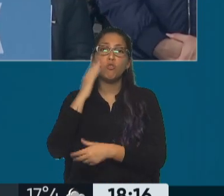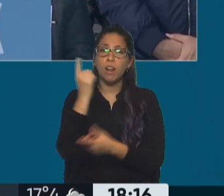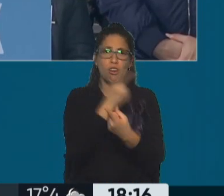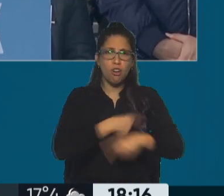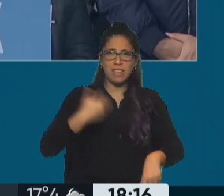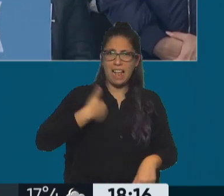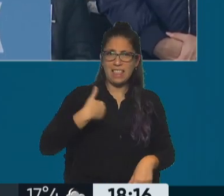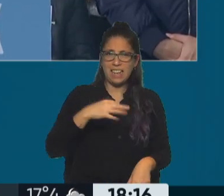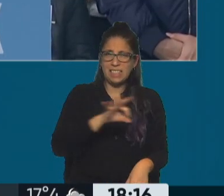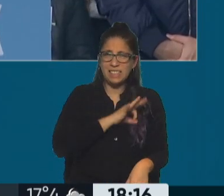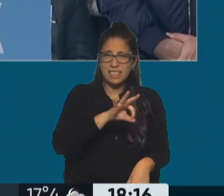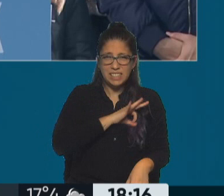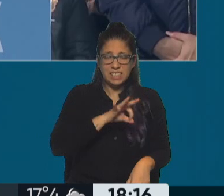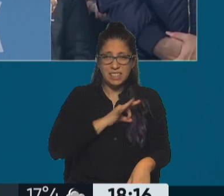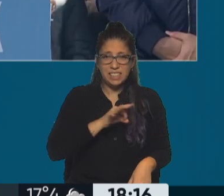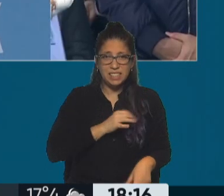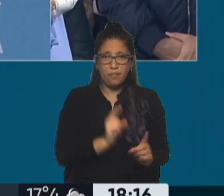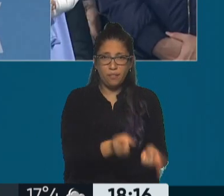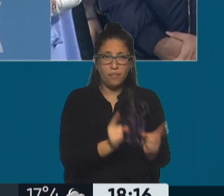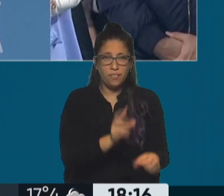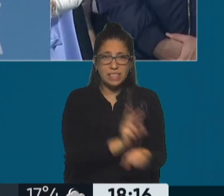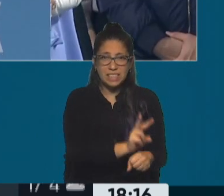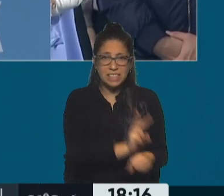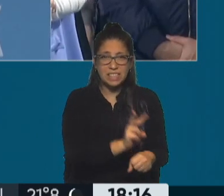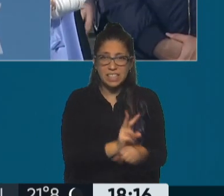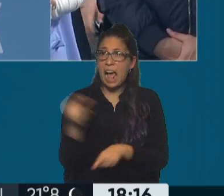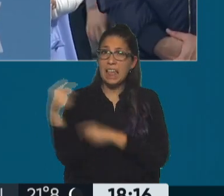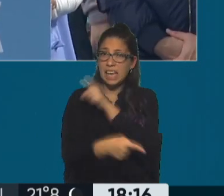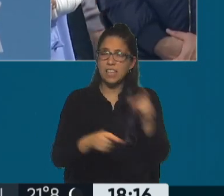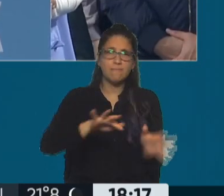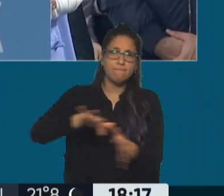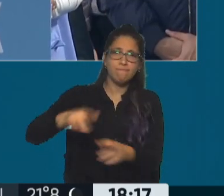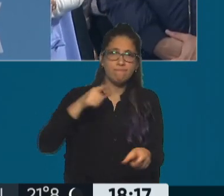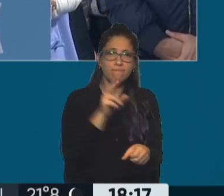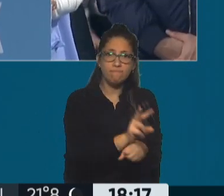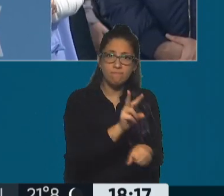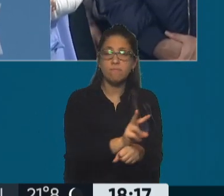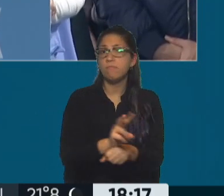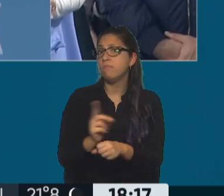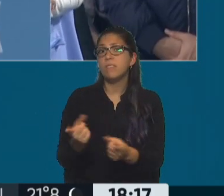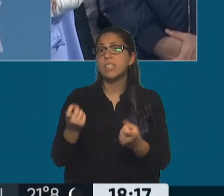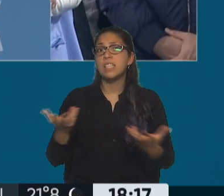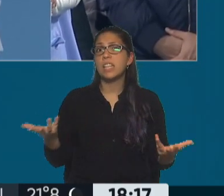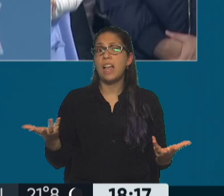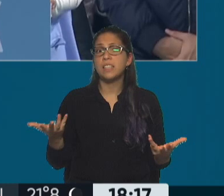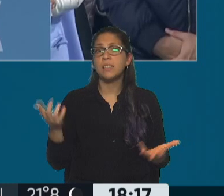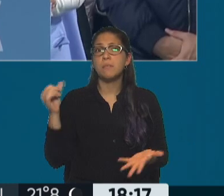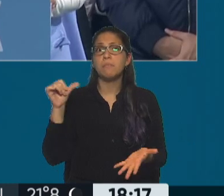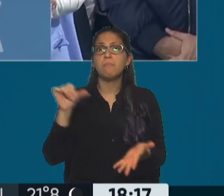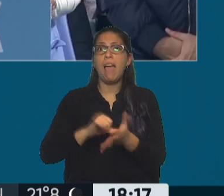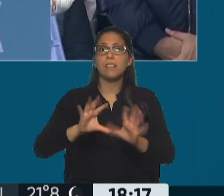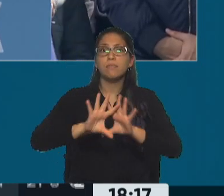sostenido durante décadas a pesar de esos ataques, bueno, necesitas un país que vaya por el lado de la